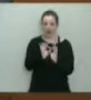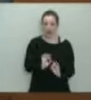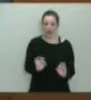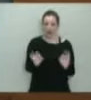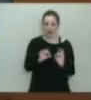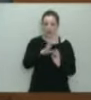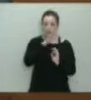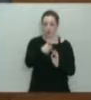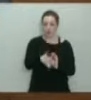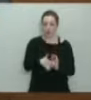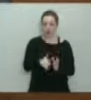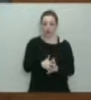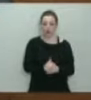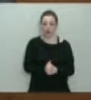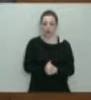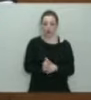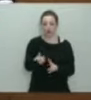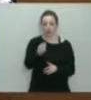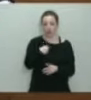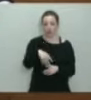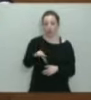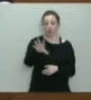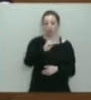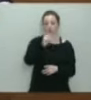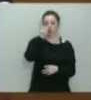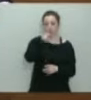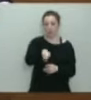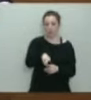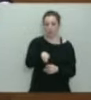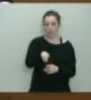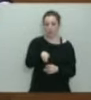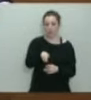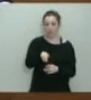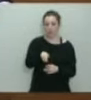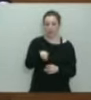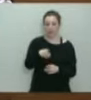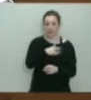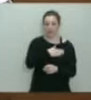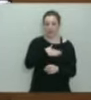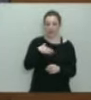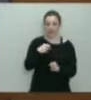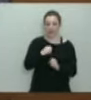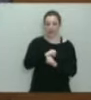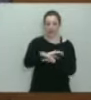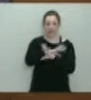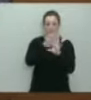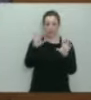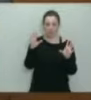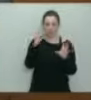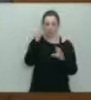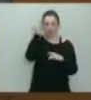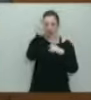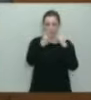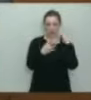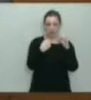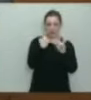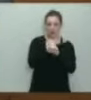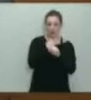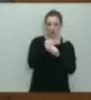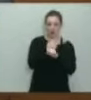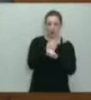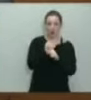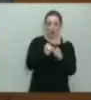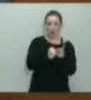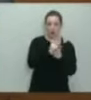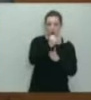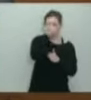tanto, entendemos que también va en el camino de deslindar claramente que la actividad agrícola y la actividad ganadera en ningún